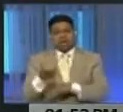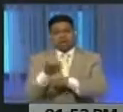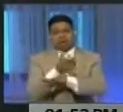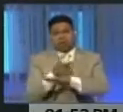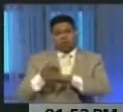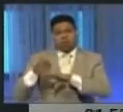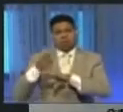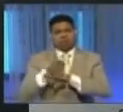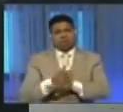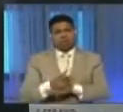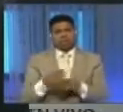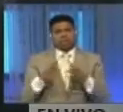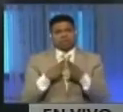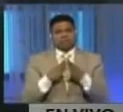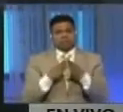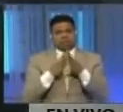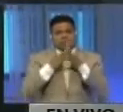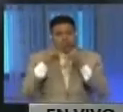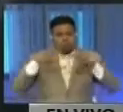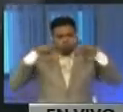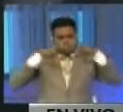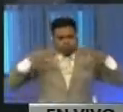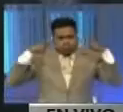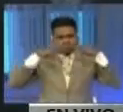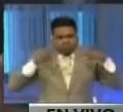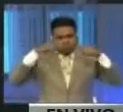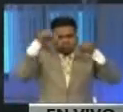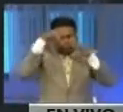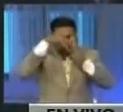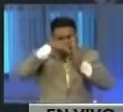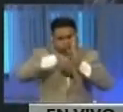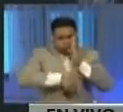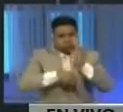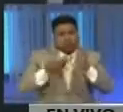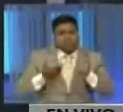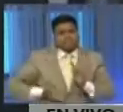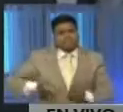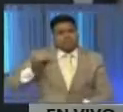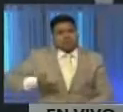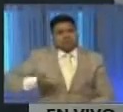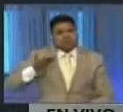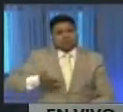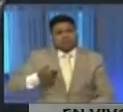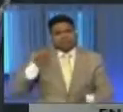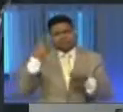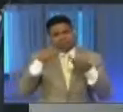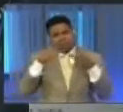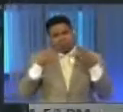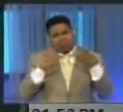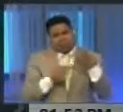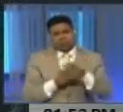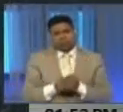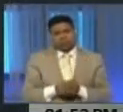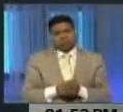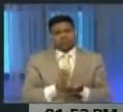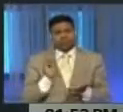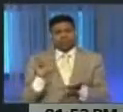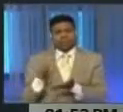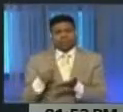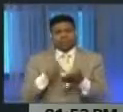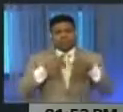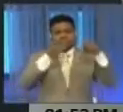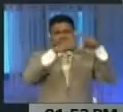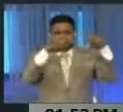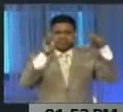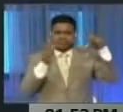la exploración y explotación de estos importantes minerales para de nuevo presentes en la zona del arco minero